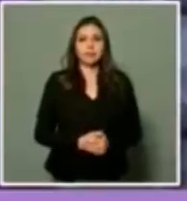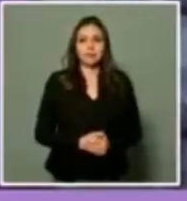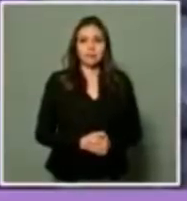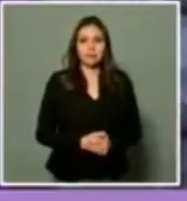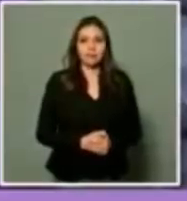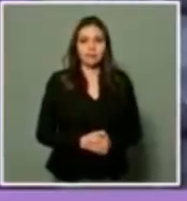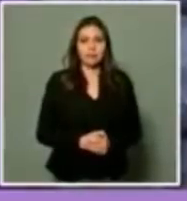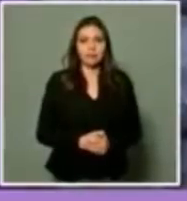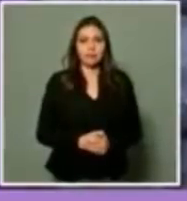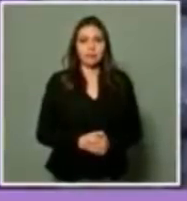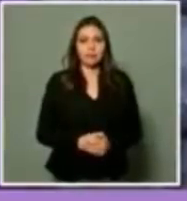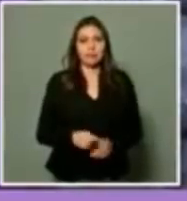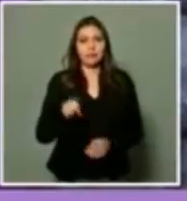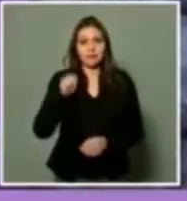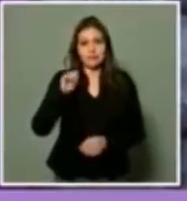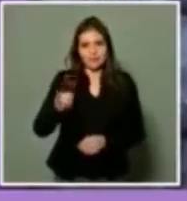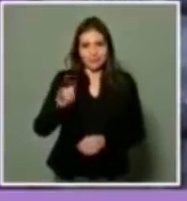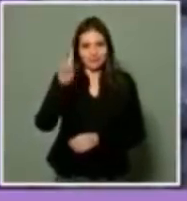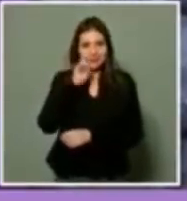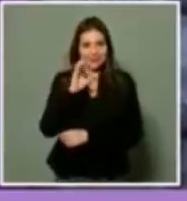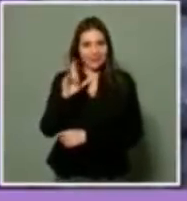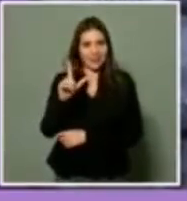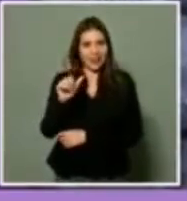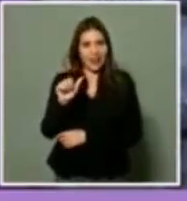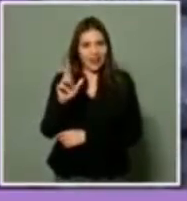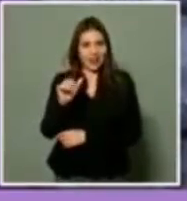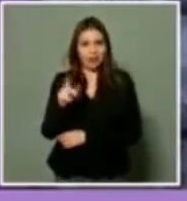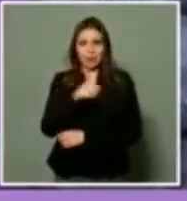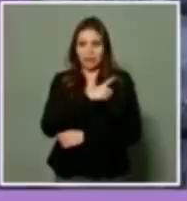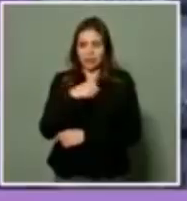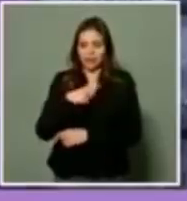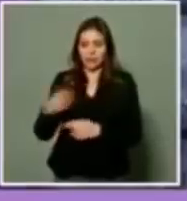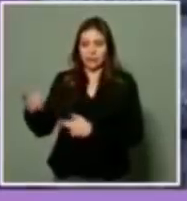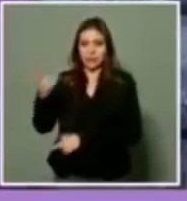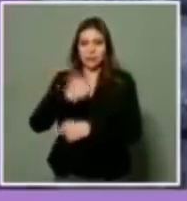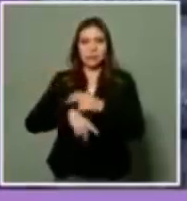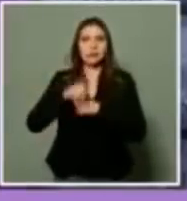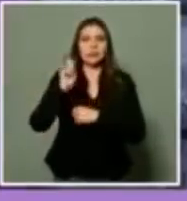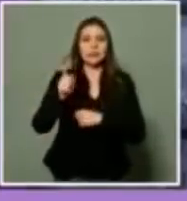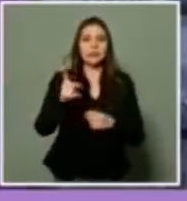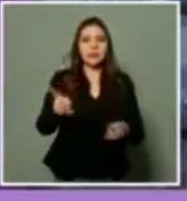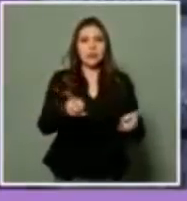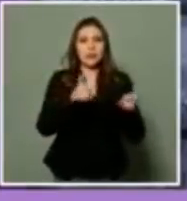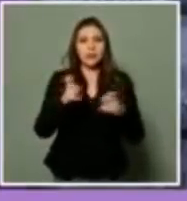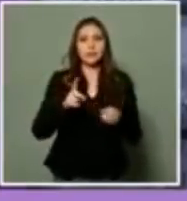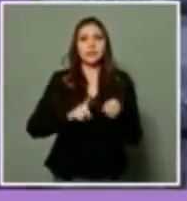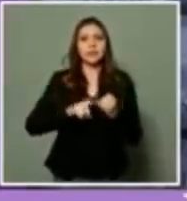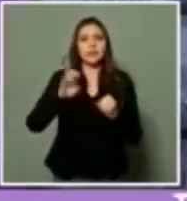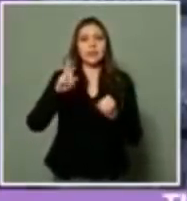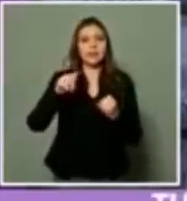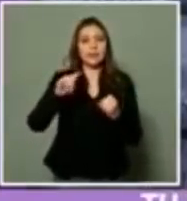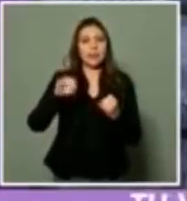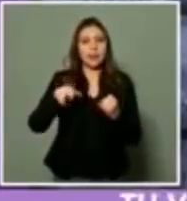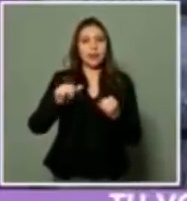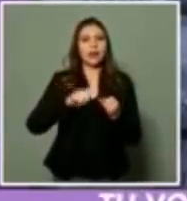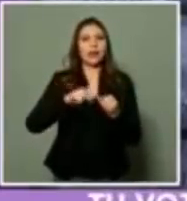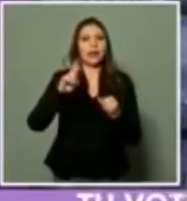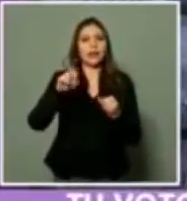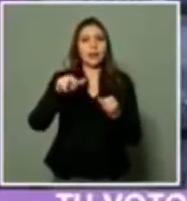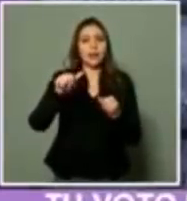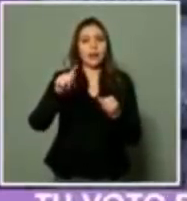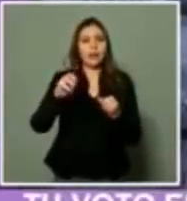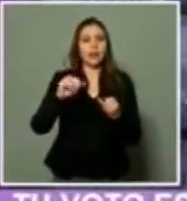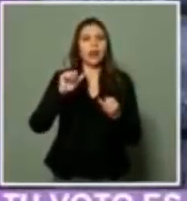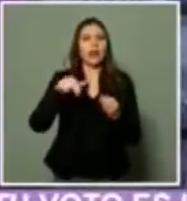Claro, Clara regresa, pero lo que te llevaste. Ernestina Godoy, Renato Molina, Ana María Rodríguez y